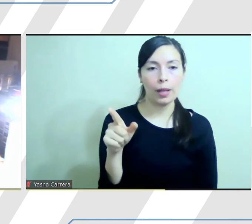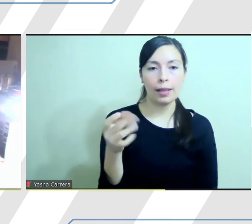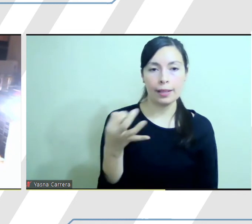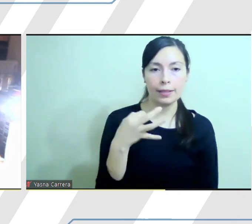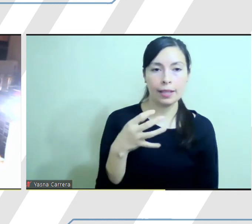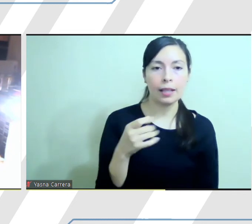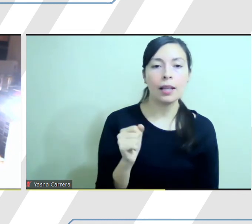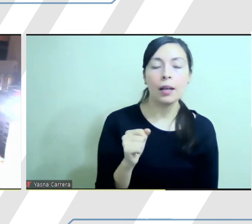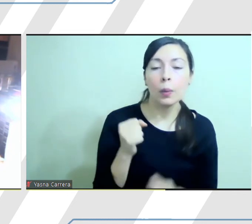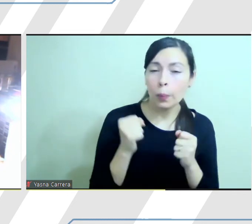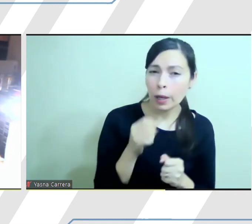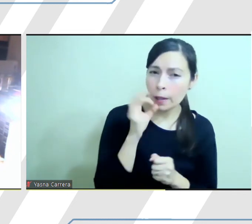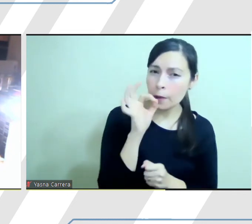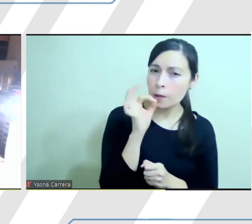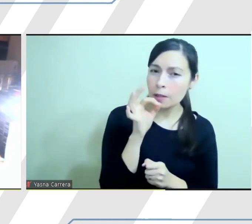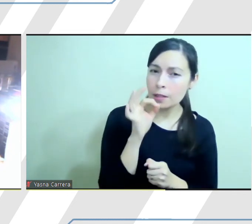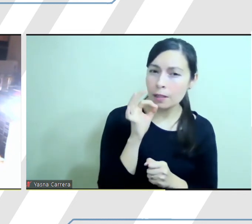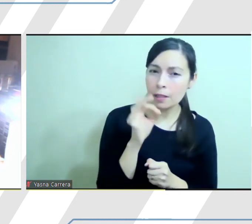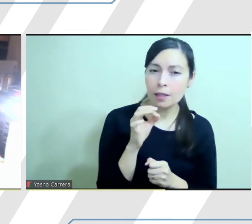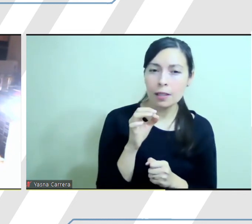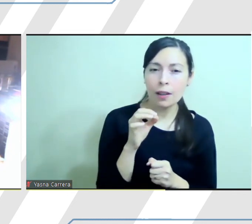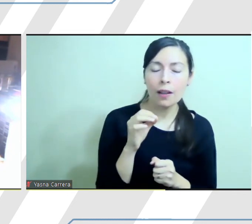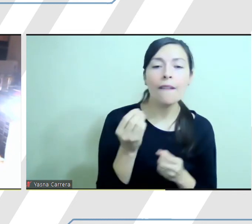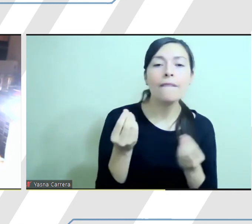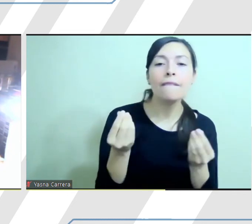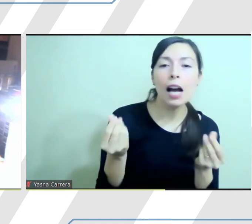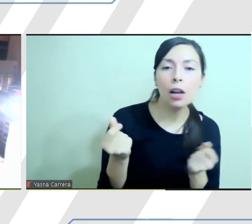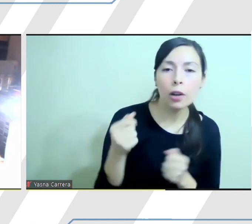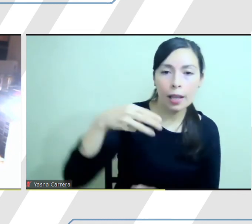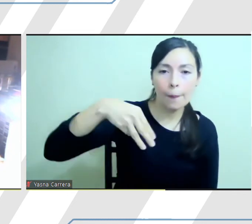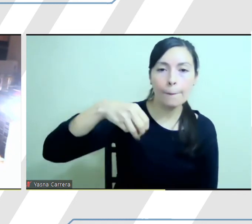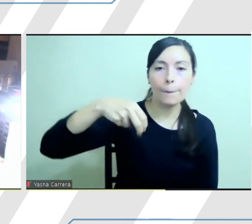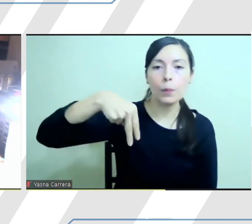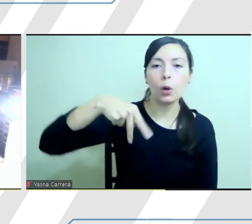sobre el valor de Monturaqui y su historia?